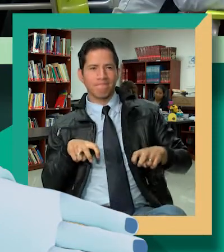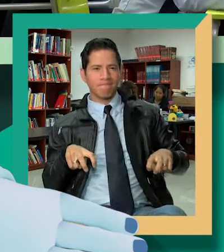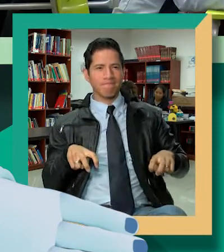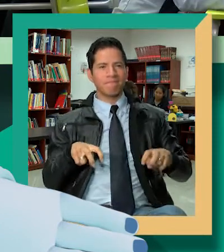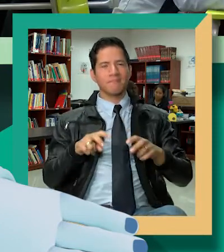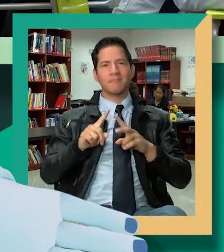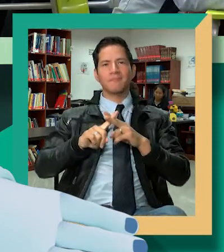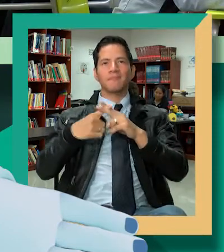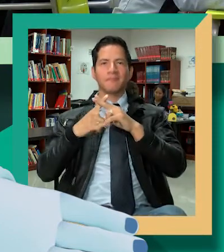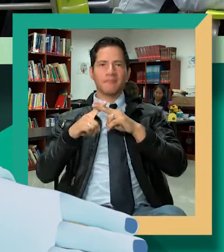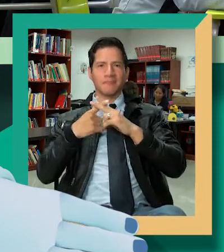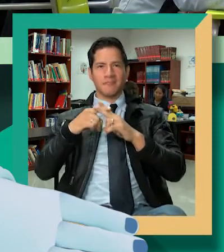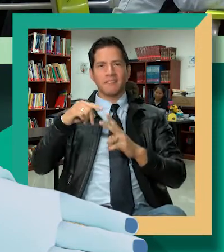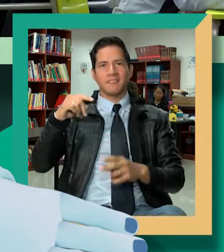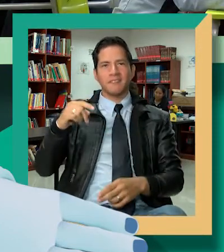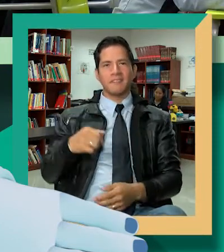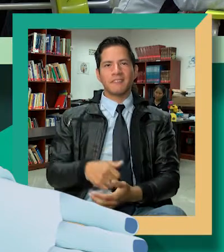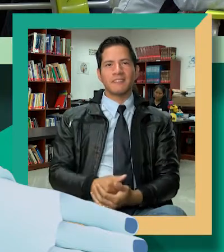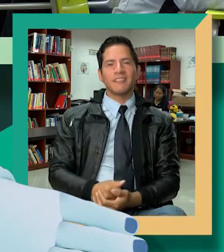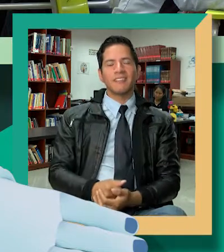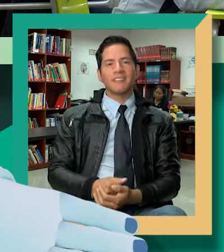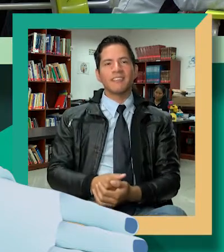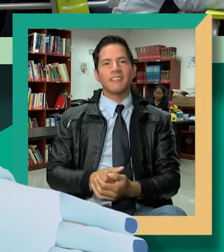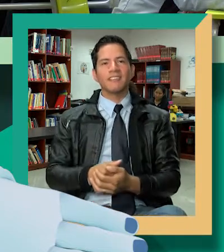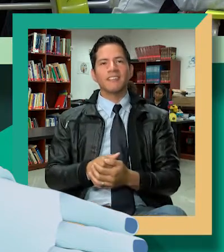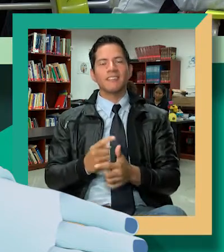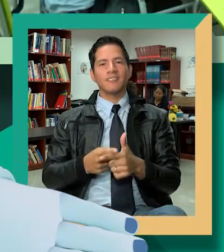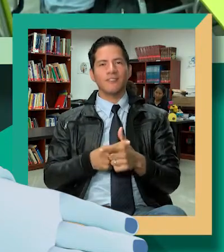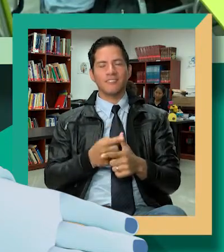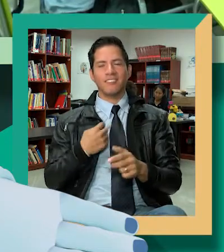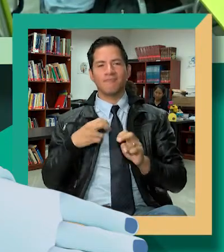debido a que todos hablaban y yo no entendía casi nada.